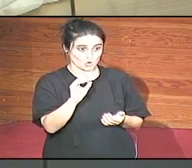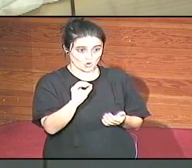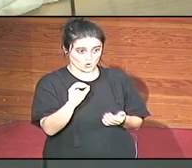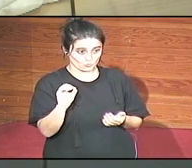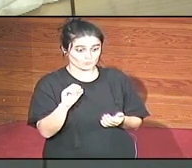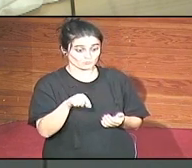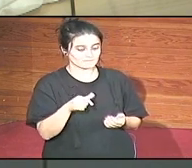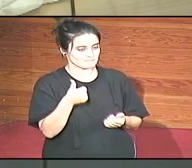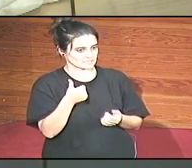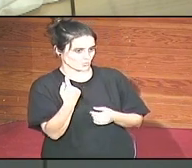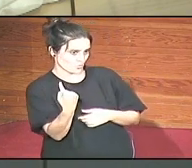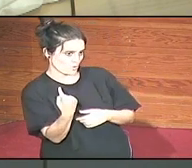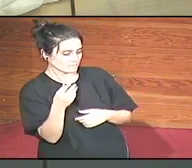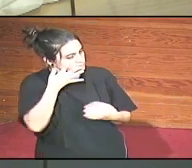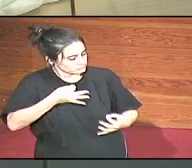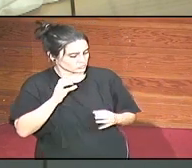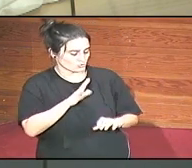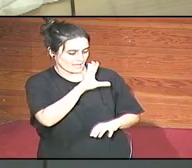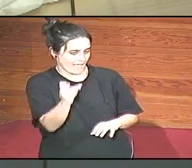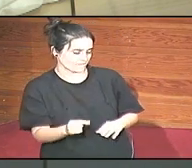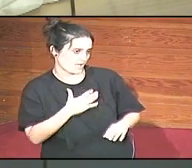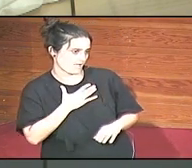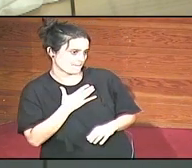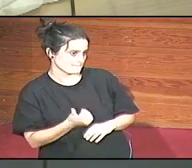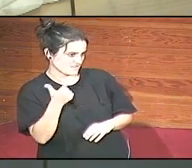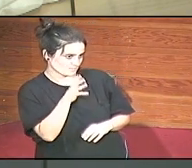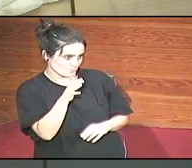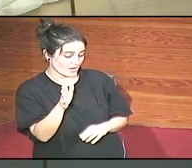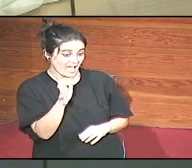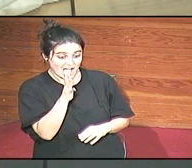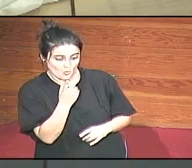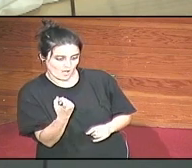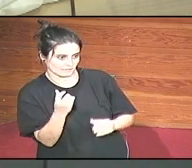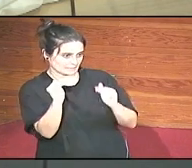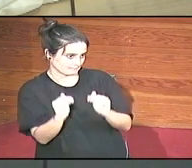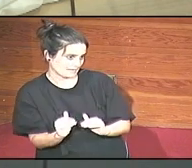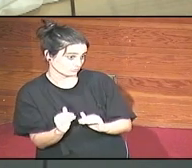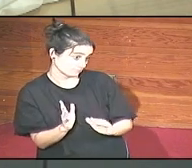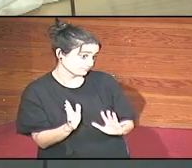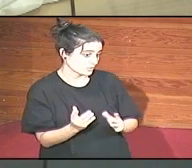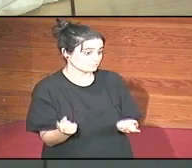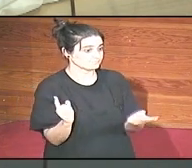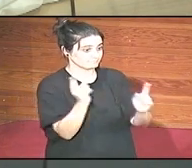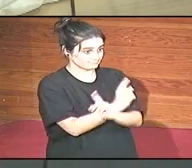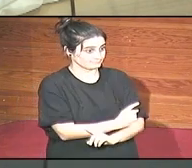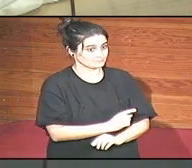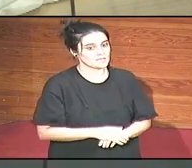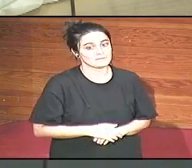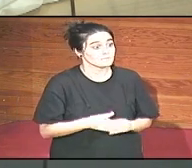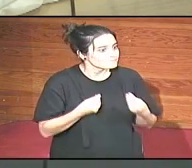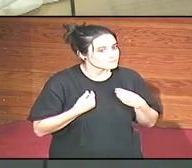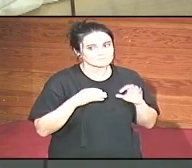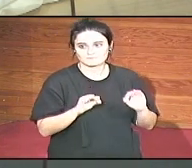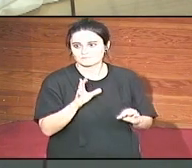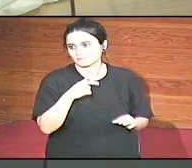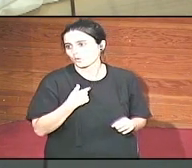africana al clima africano porque no necesitar un agua entonces pues viven de eso pero es que claro estoy